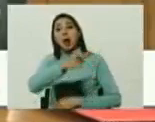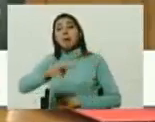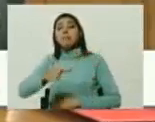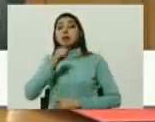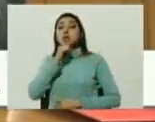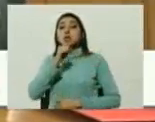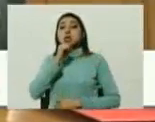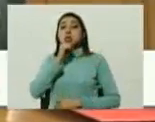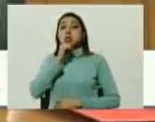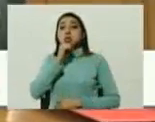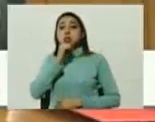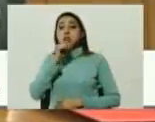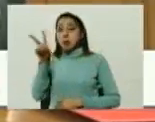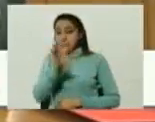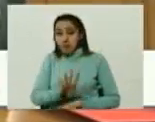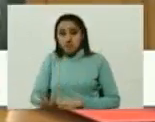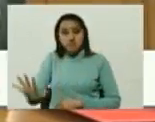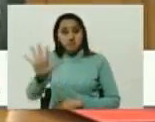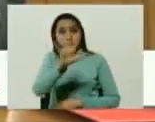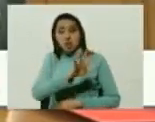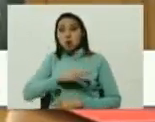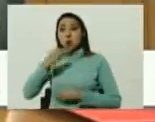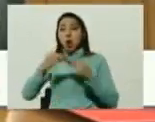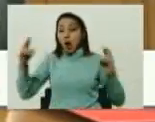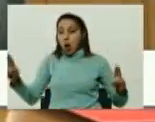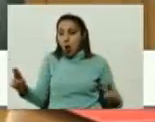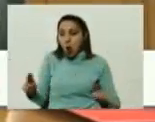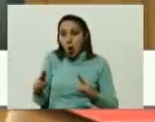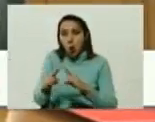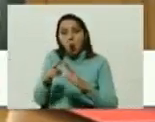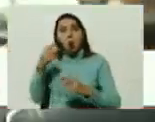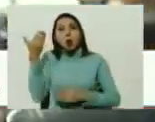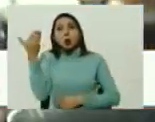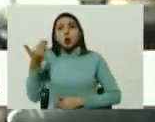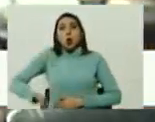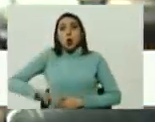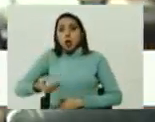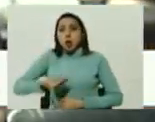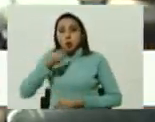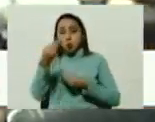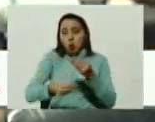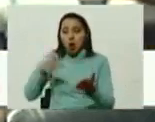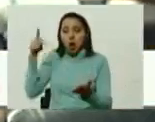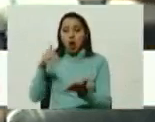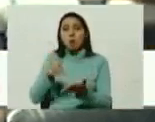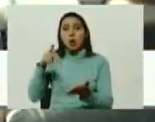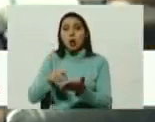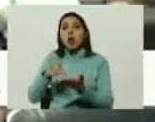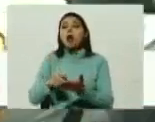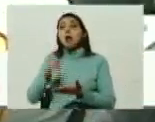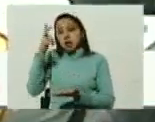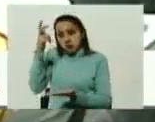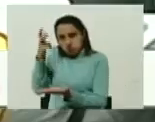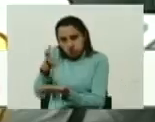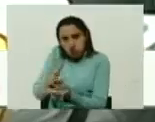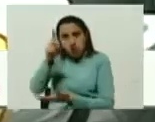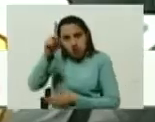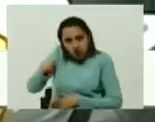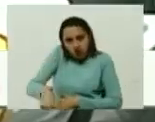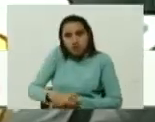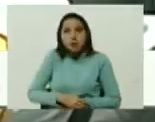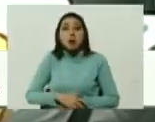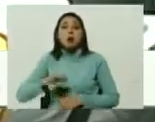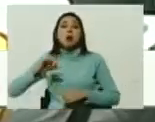a nivel nacional con encuentros intergeneracionales presenciales y virtuales que en el marco de la